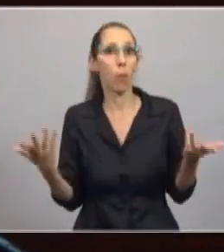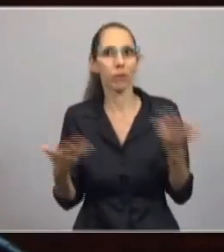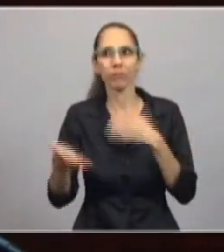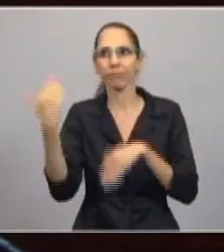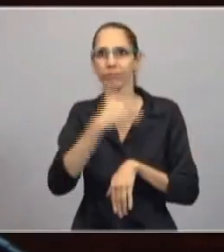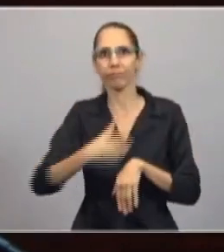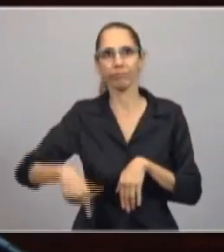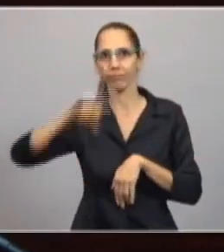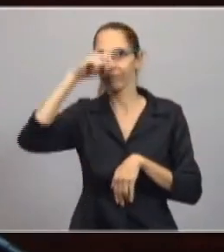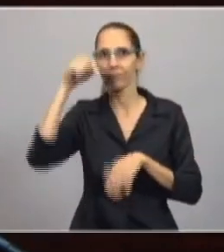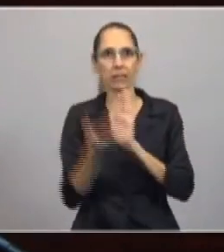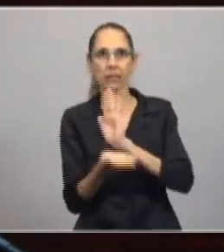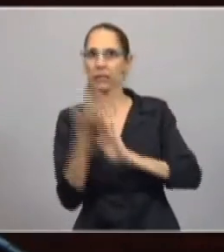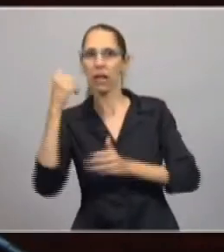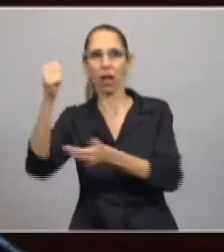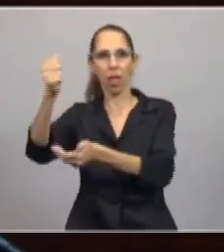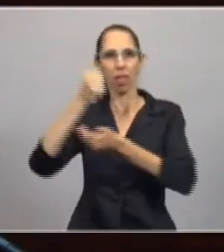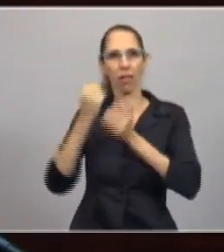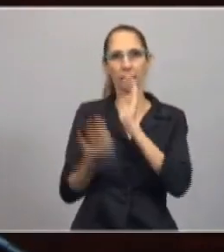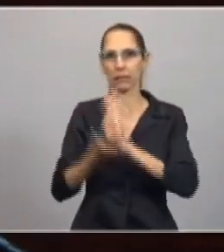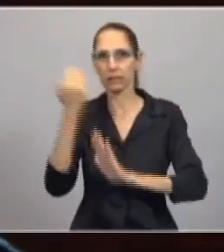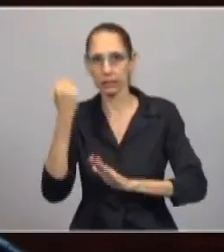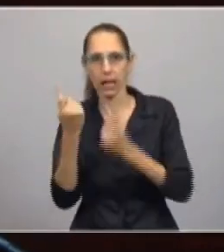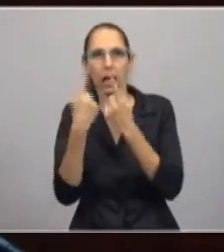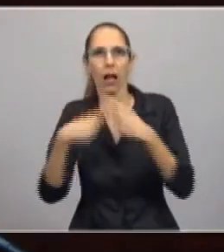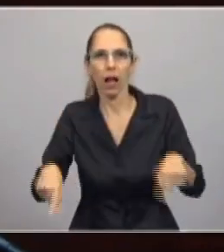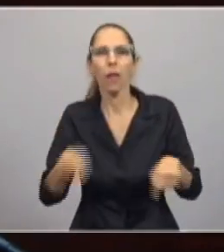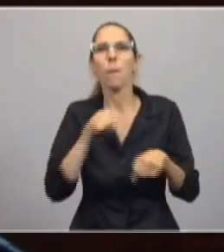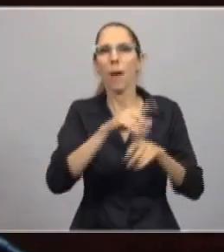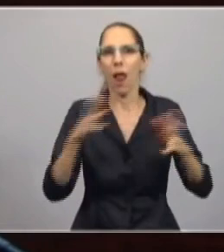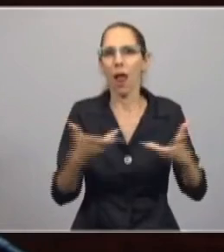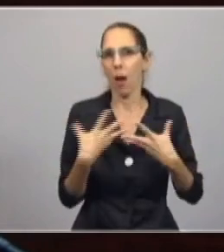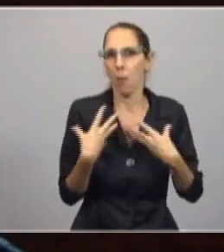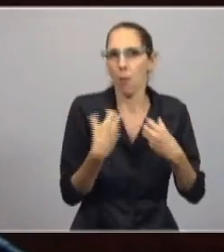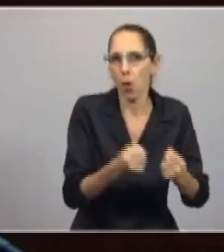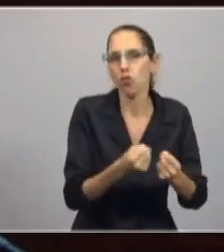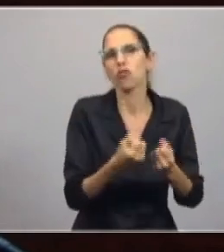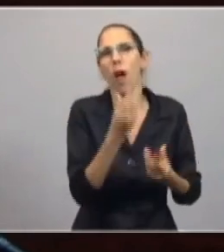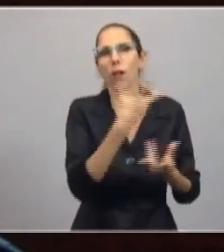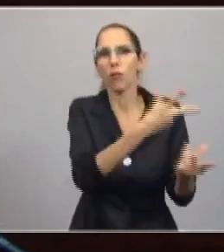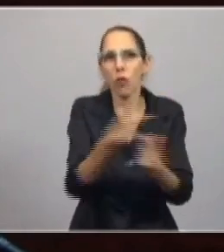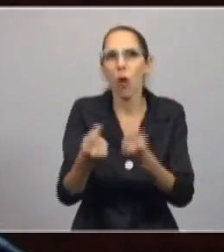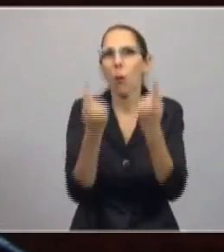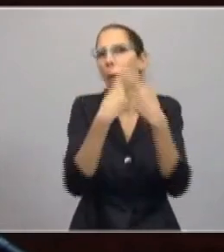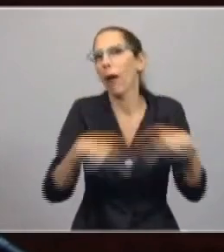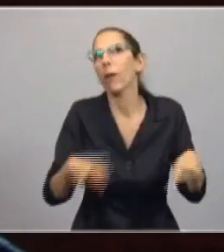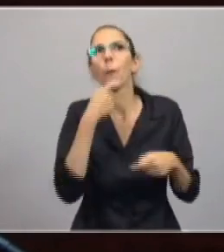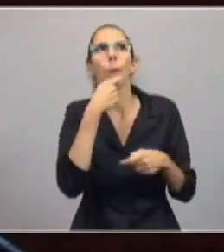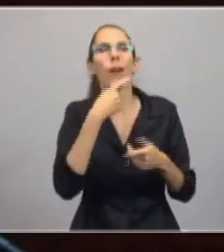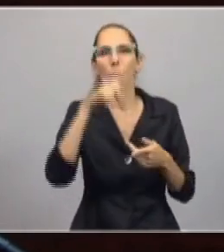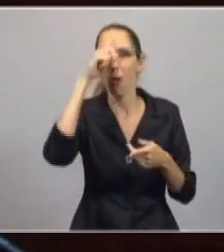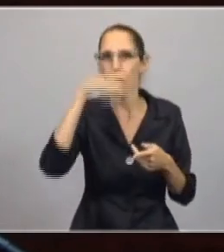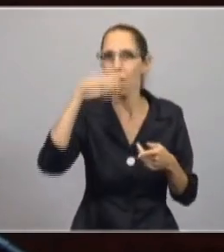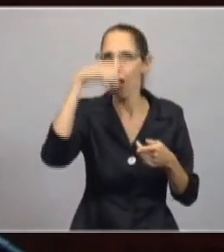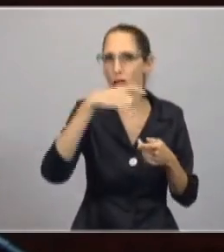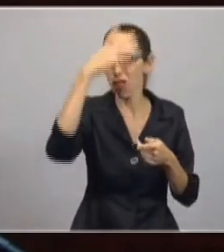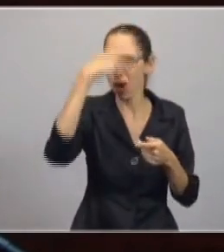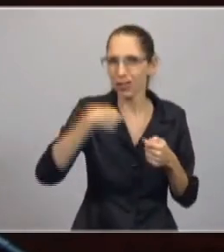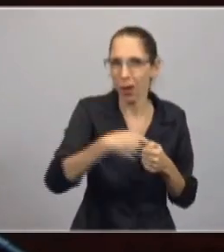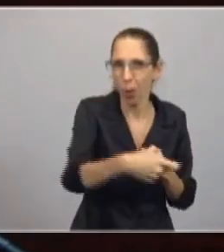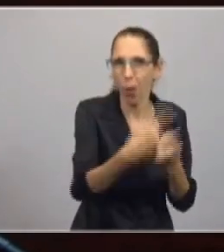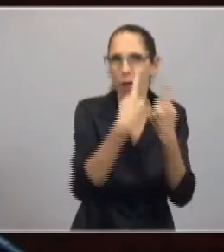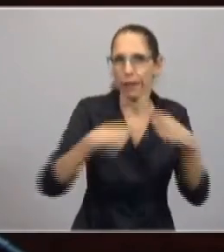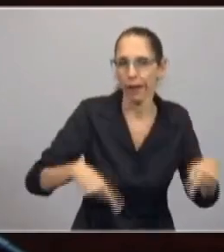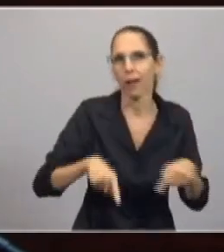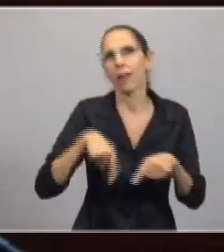del Gobierno Nacional de los programas de incentivo al consumo de bienes durables, como Ahora 12, desde Provincia